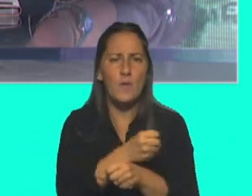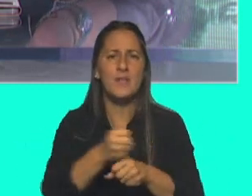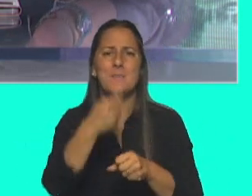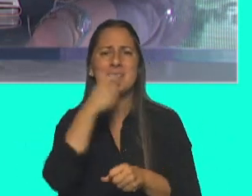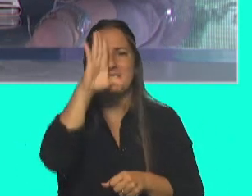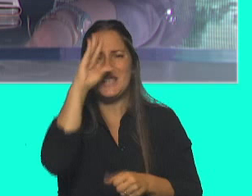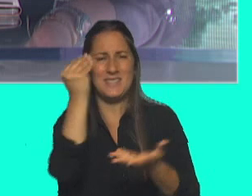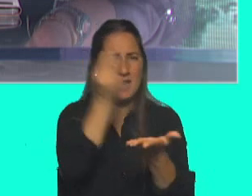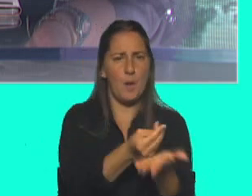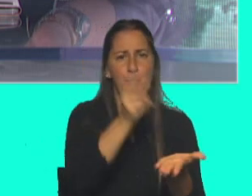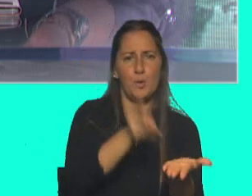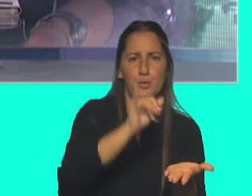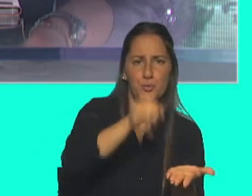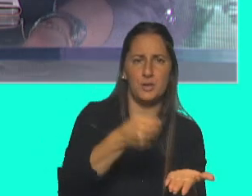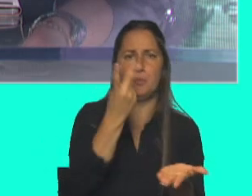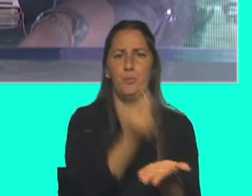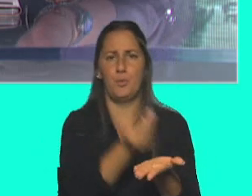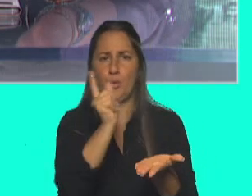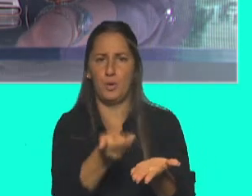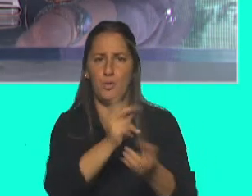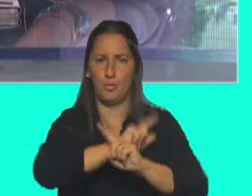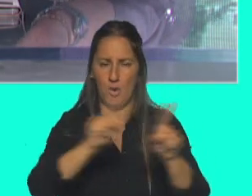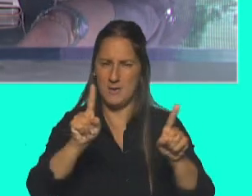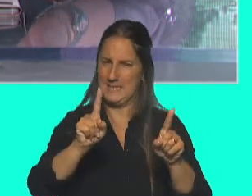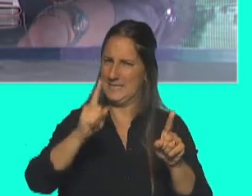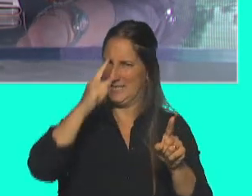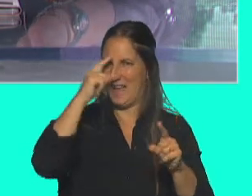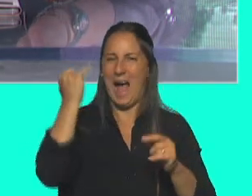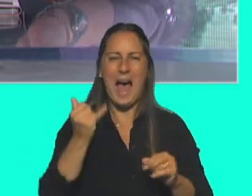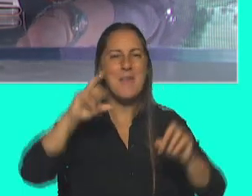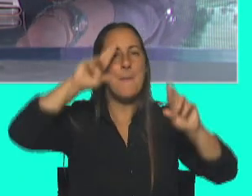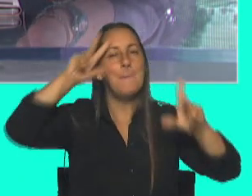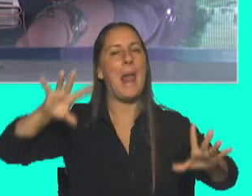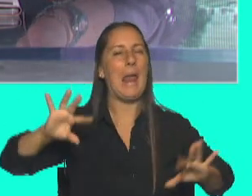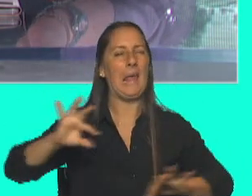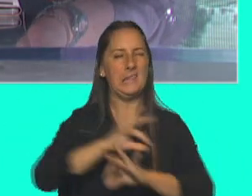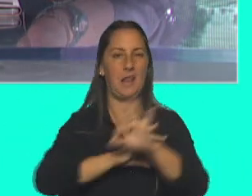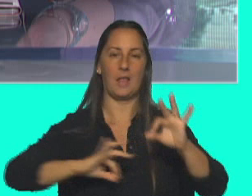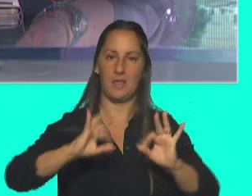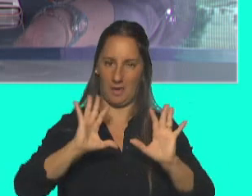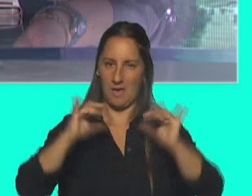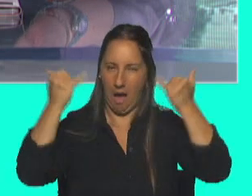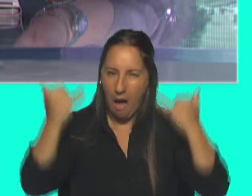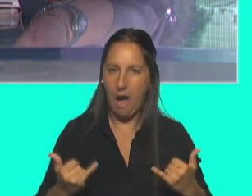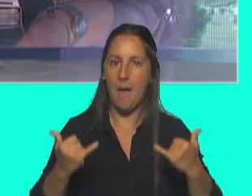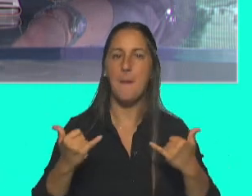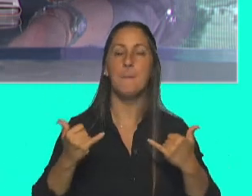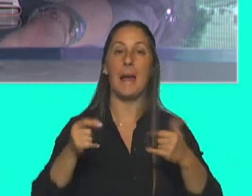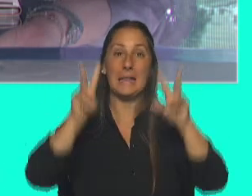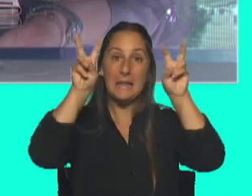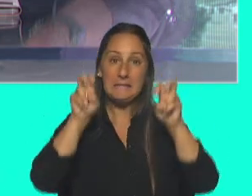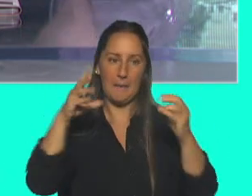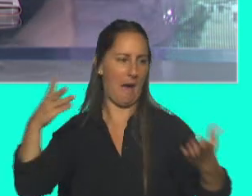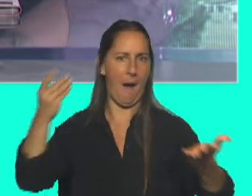sea, pienso que hay toda una operación destinada claramente a tratar de diluir lo que